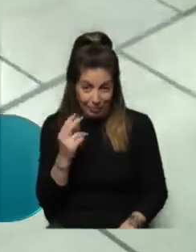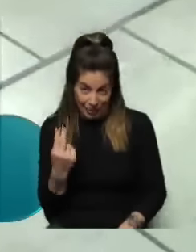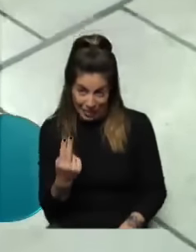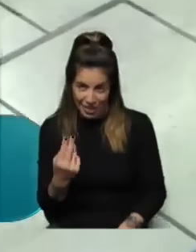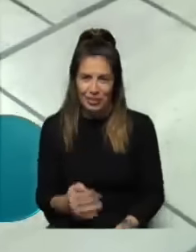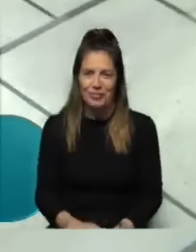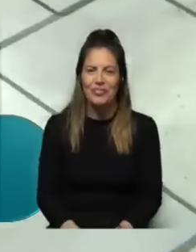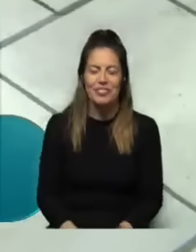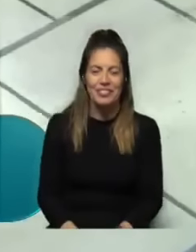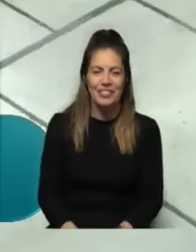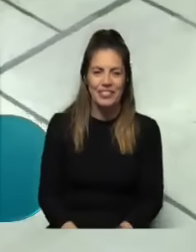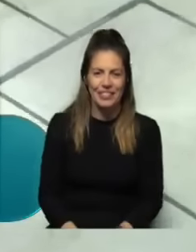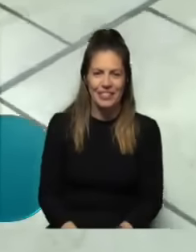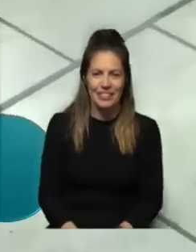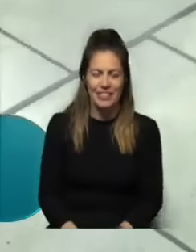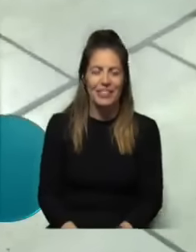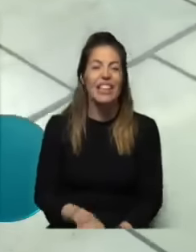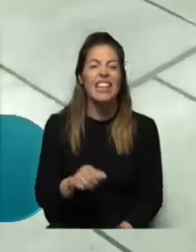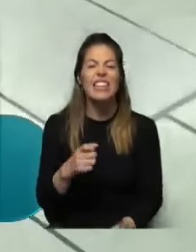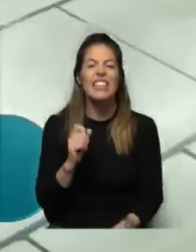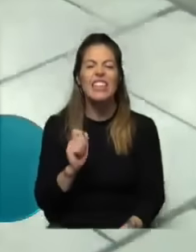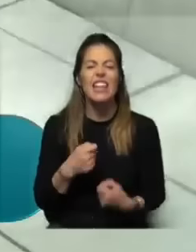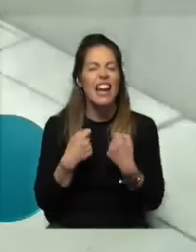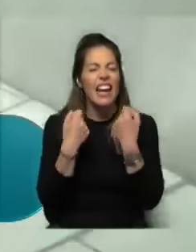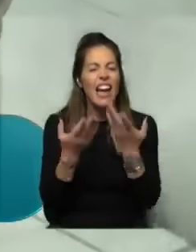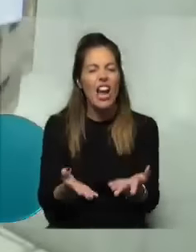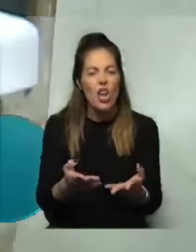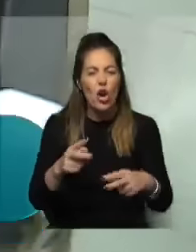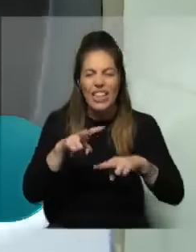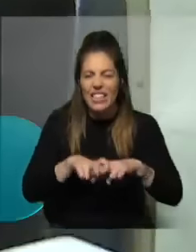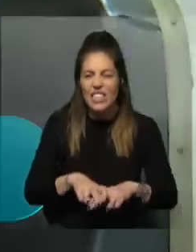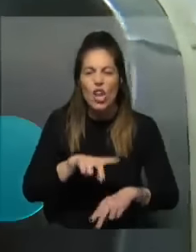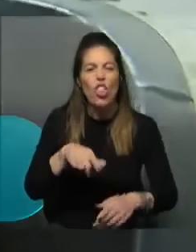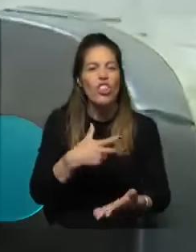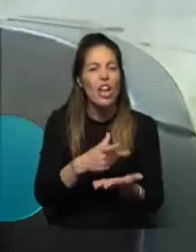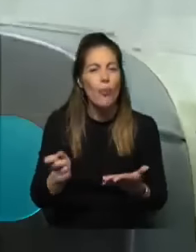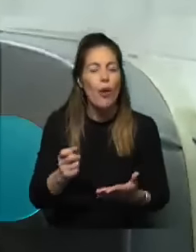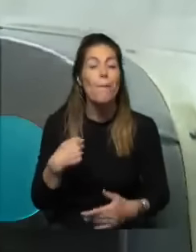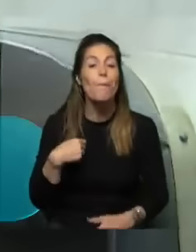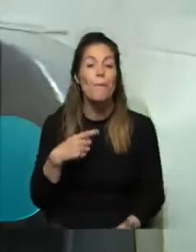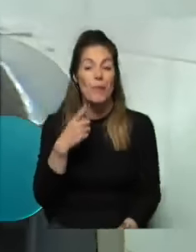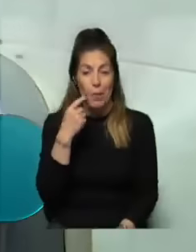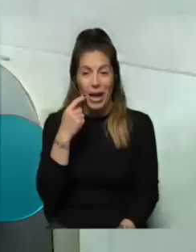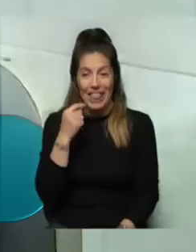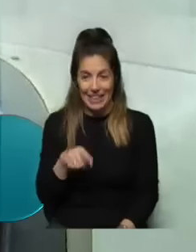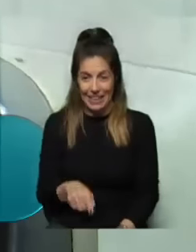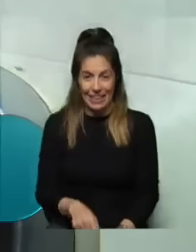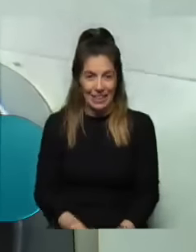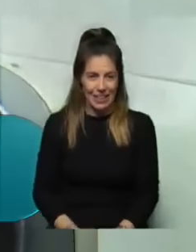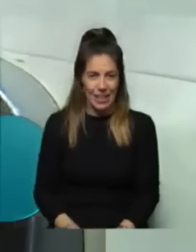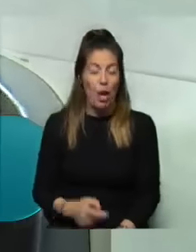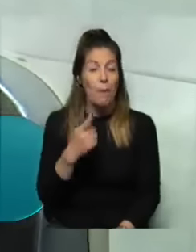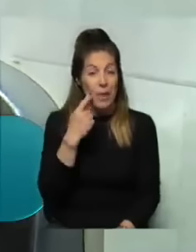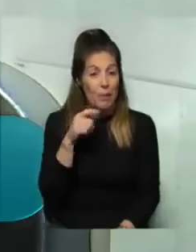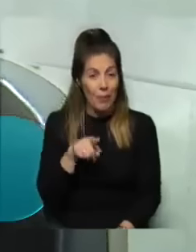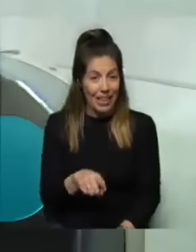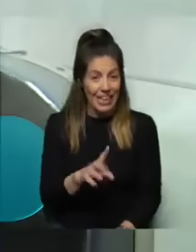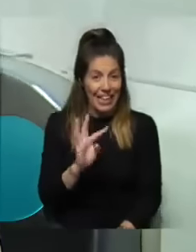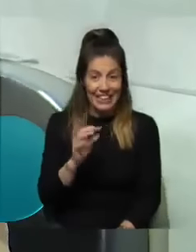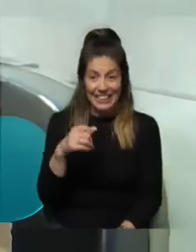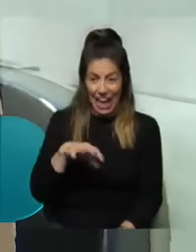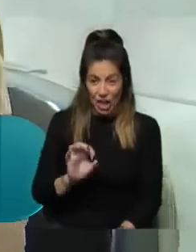que es, Fito. ¿Cómo, Tano, quién le regaló esta silla? ¿Cómo, dónde la adquirió? Mi viejo. Por eso el nombre de la peluquería. Ah, es su padre, el Tano,